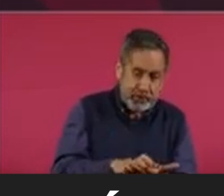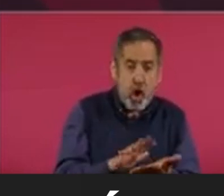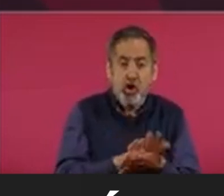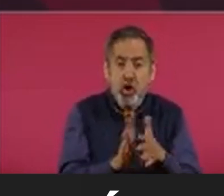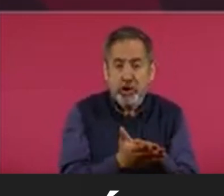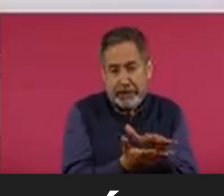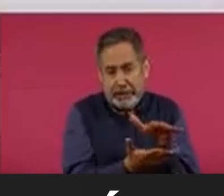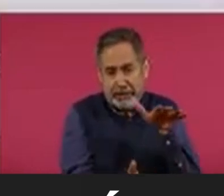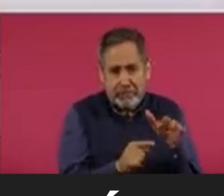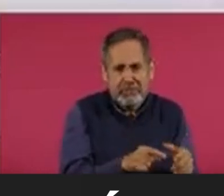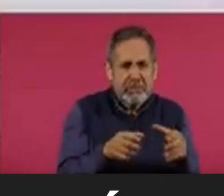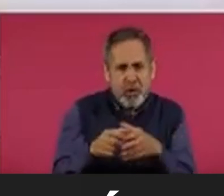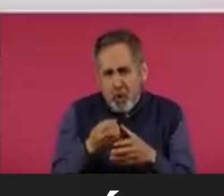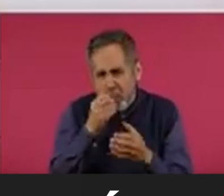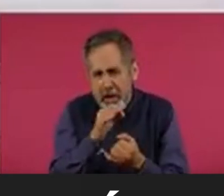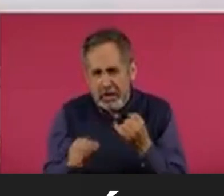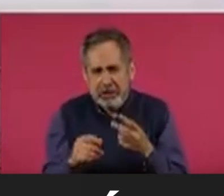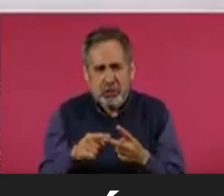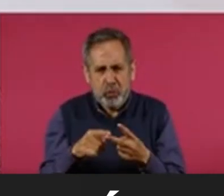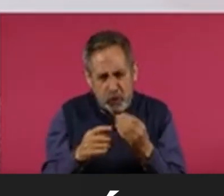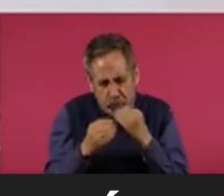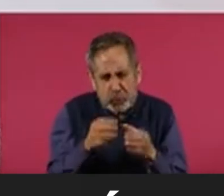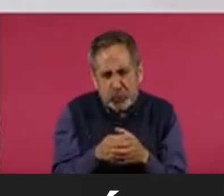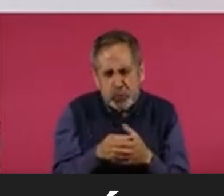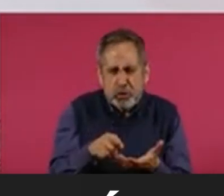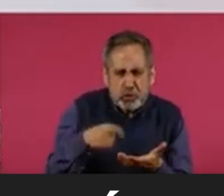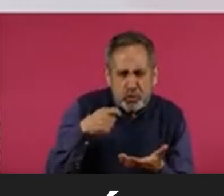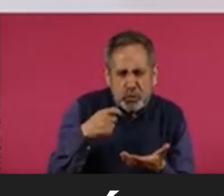tortilla y un guisadito, ¿no? Así,